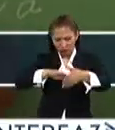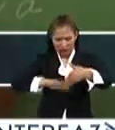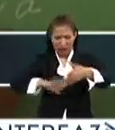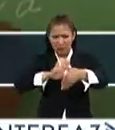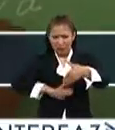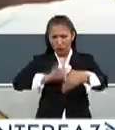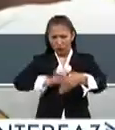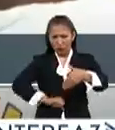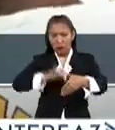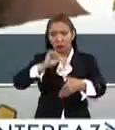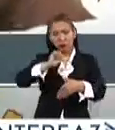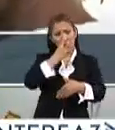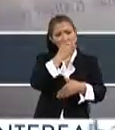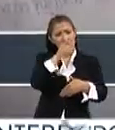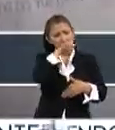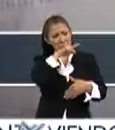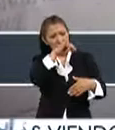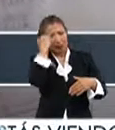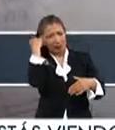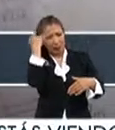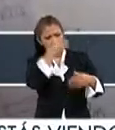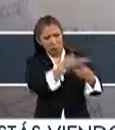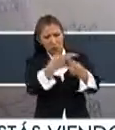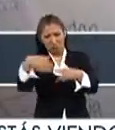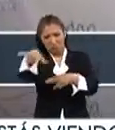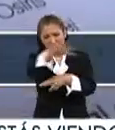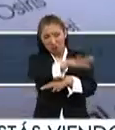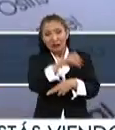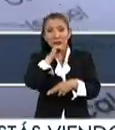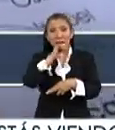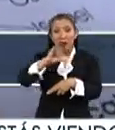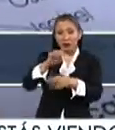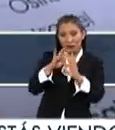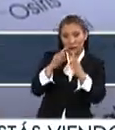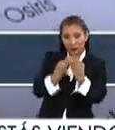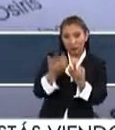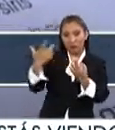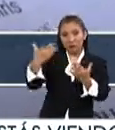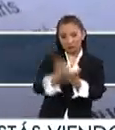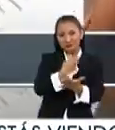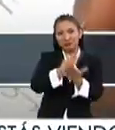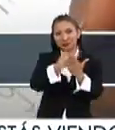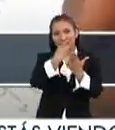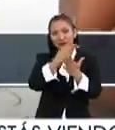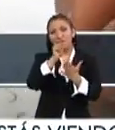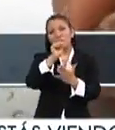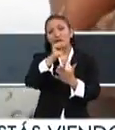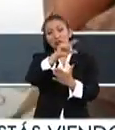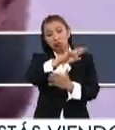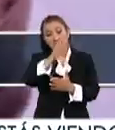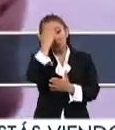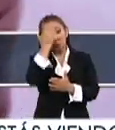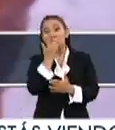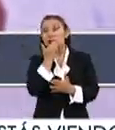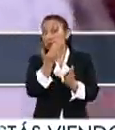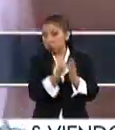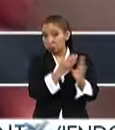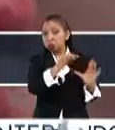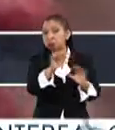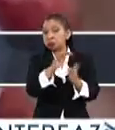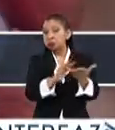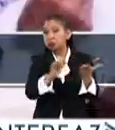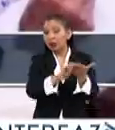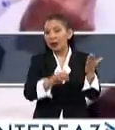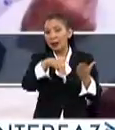tenemos 64 lenguas indígenas y tenemos también el modelo que ya es ganador del premio UNESCO al reconocimiento de la alfabetización